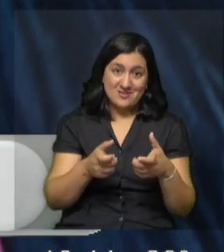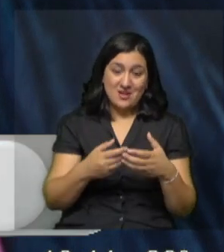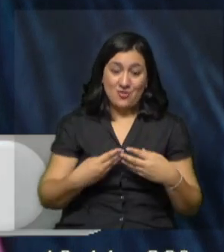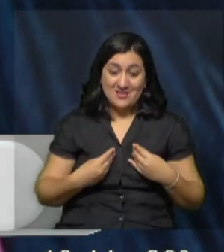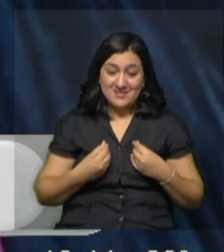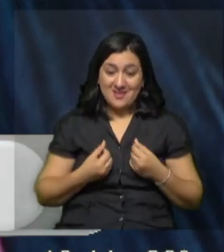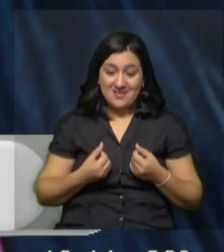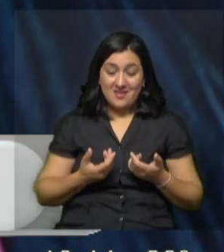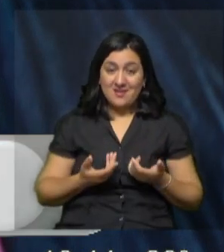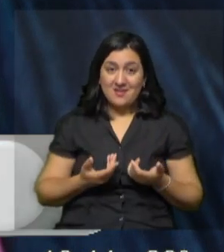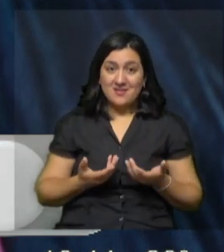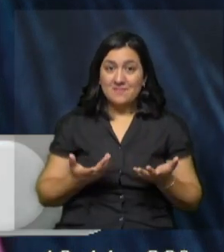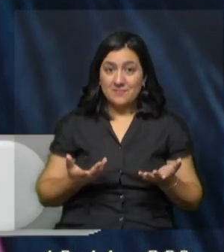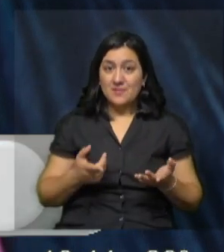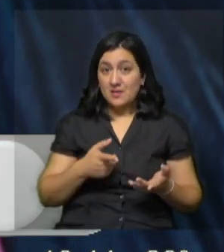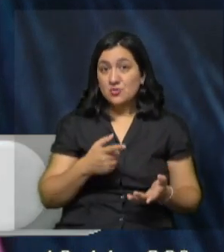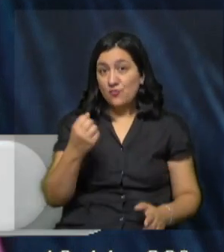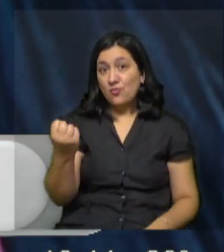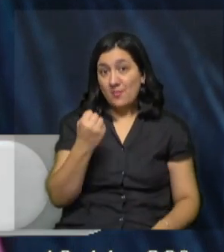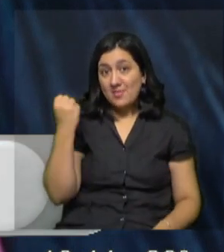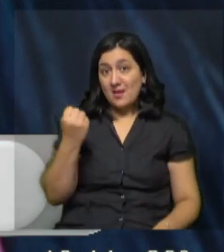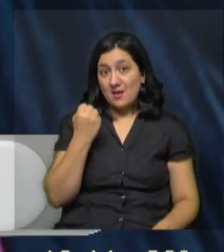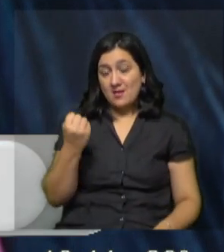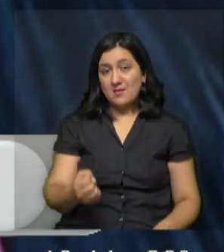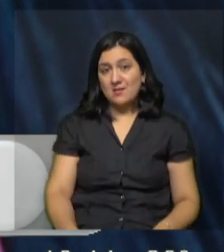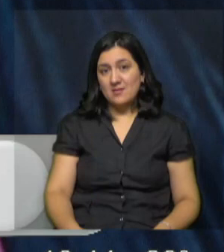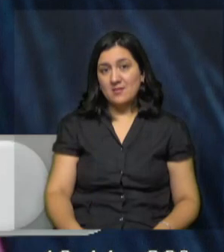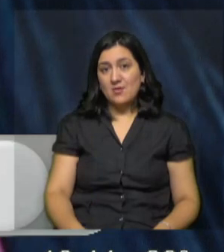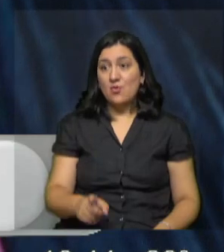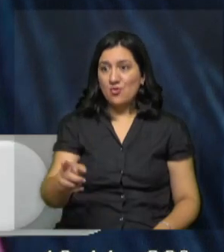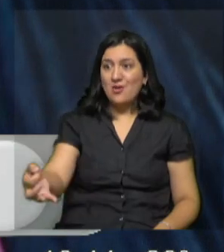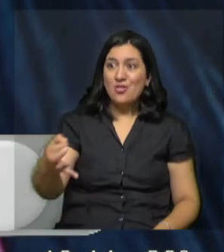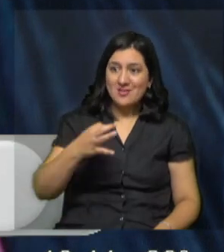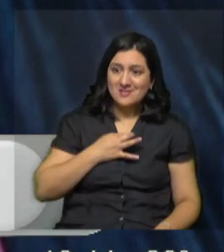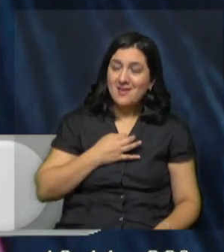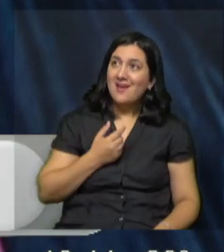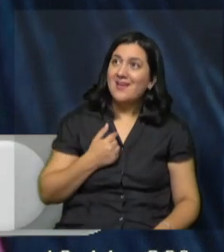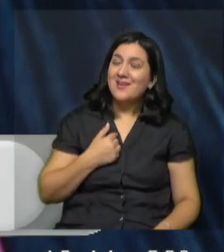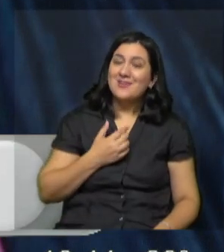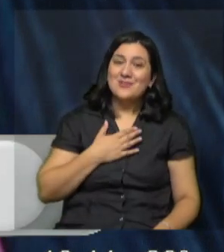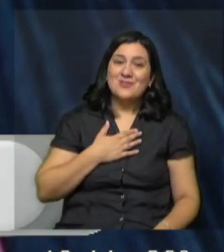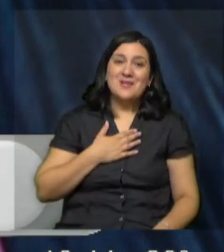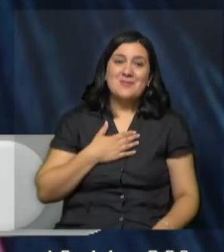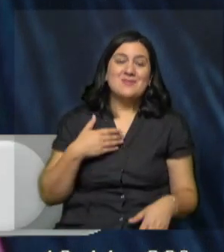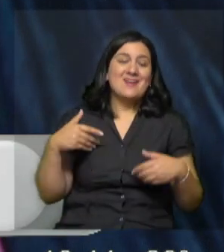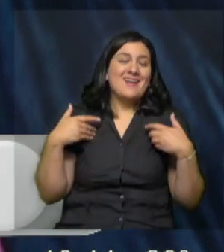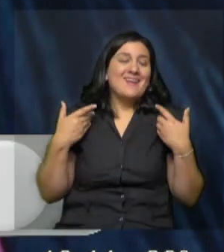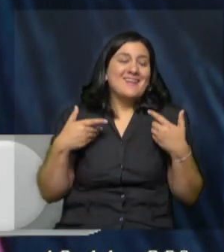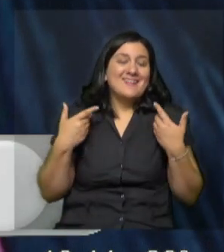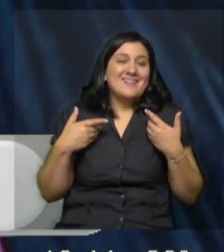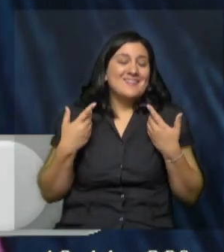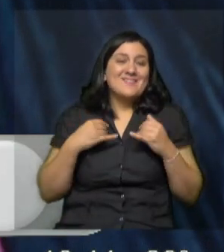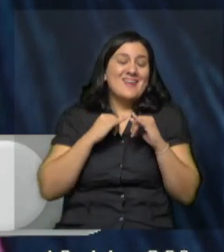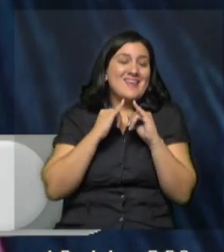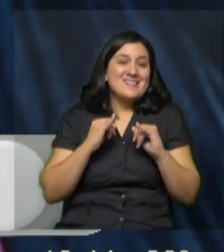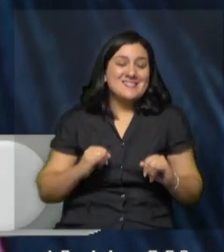siente. Y bueno, eso nosotros no... La verdad, cuando él nos decía a nosotros eso, no, la verdad, nosotros nos derretíamos porque